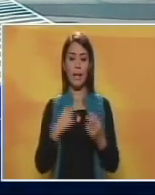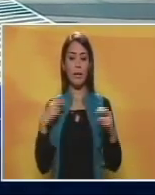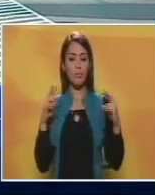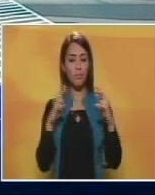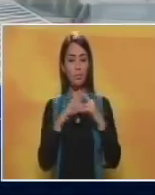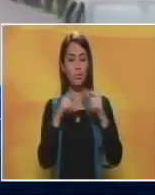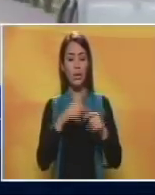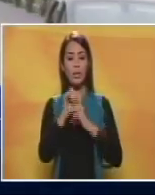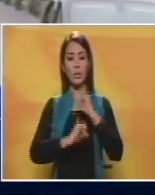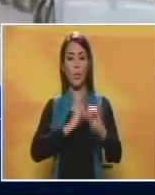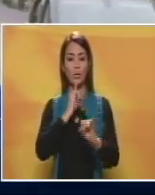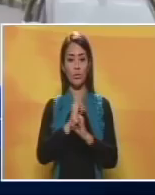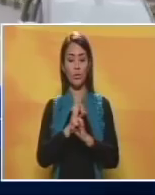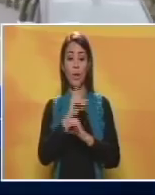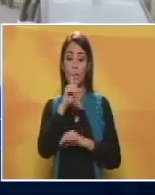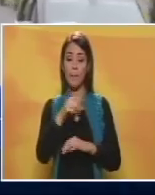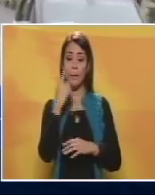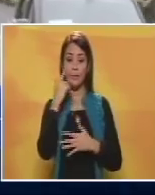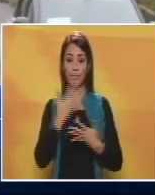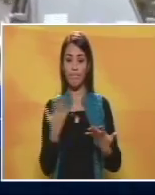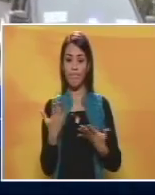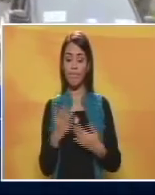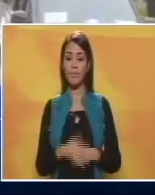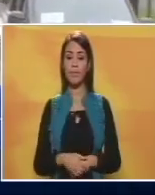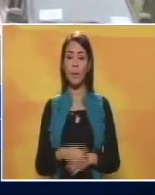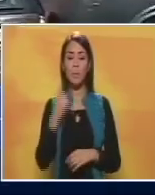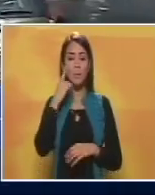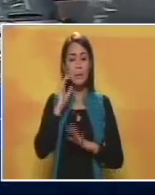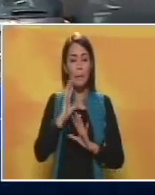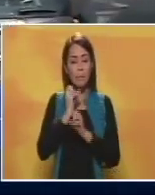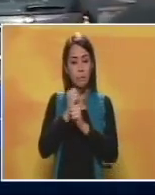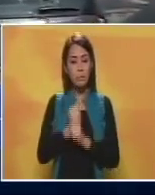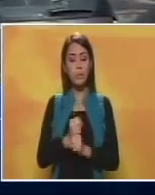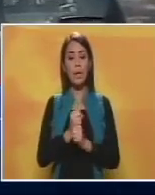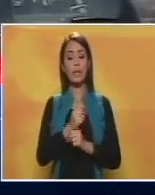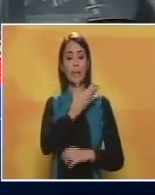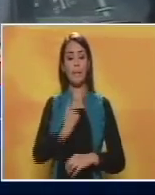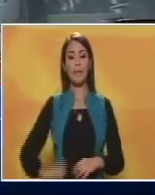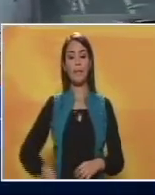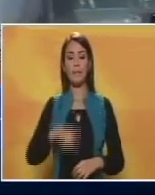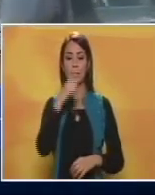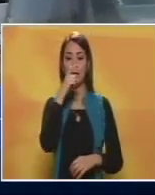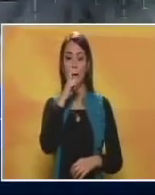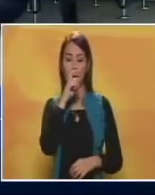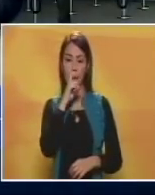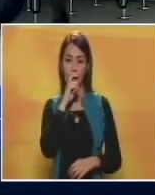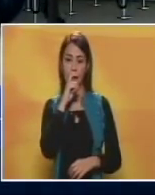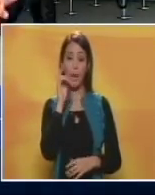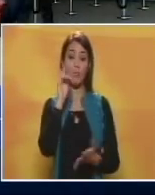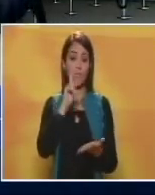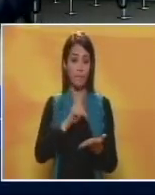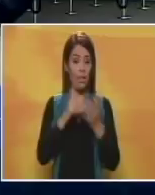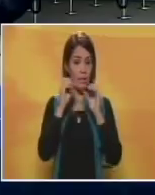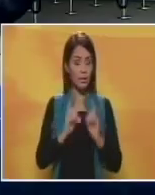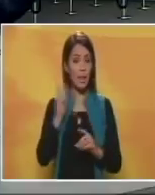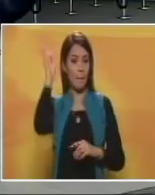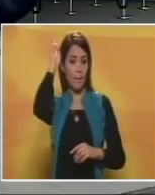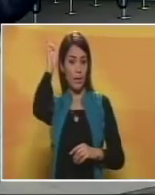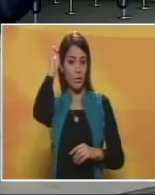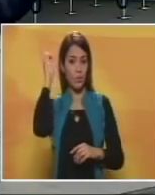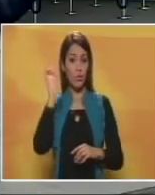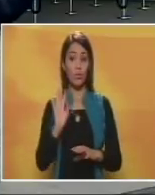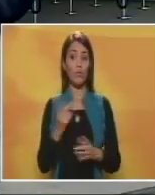encuentro internacional. Además, la expectativa continúa por saber si el presidente venezolano Nicolás Maduro finalmente decide venir al Perú, donde